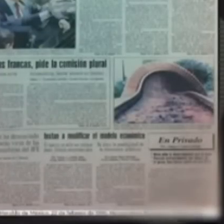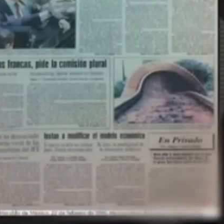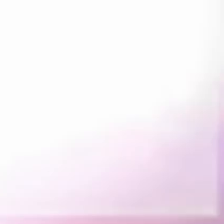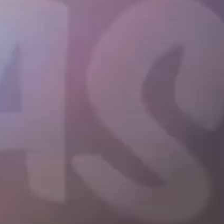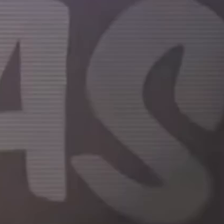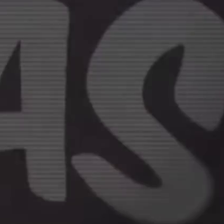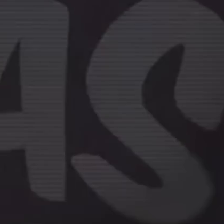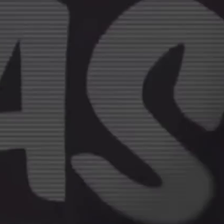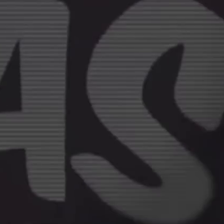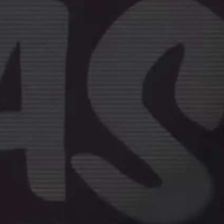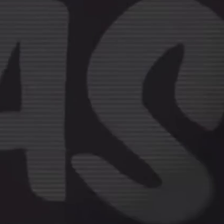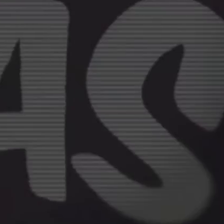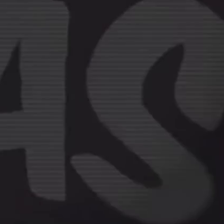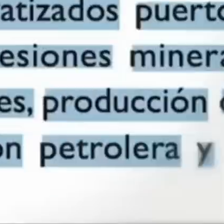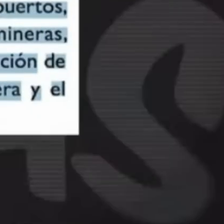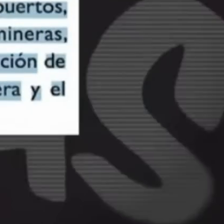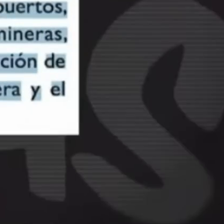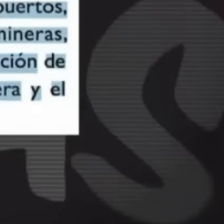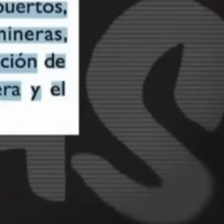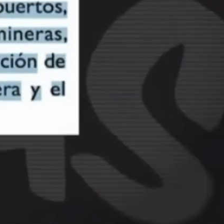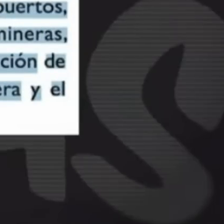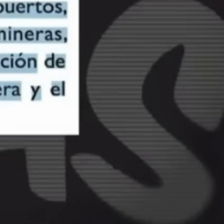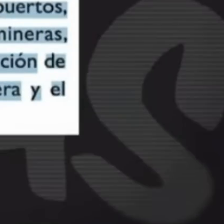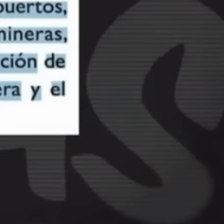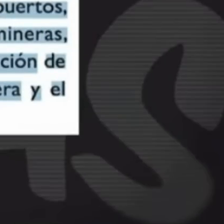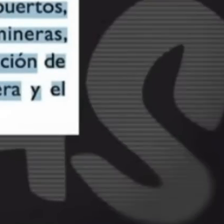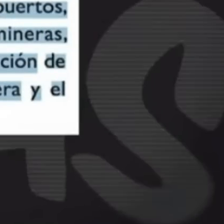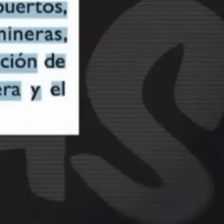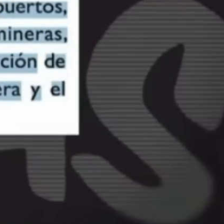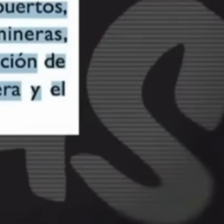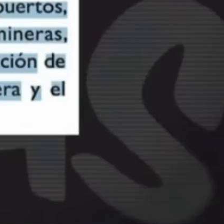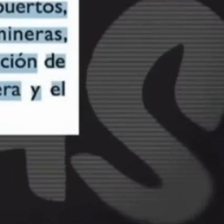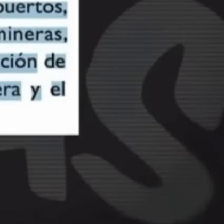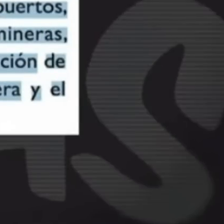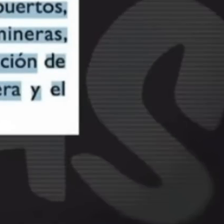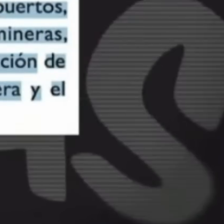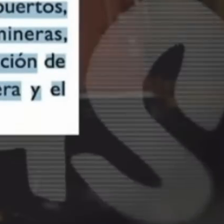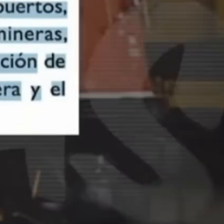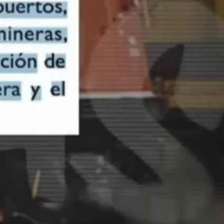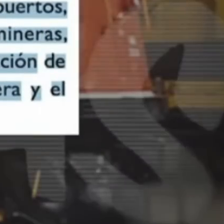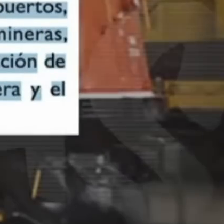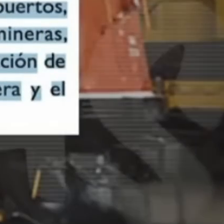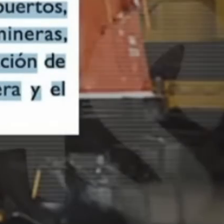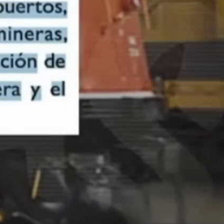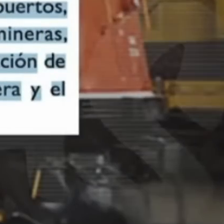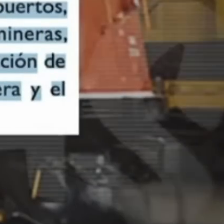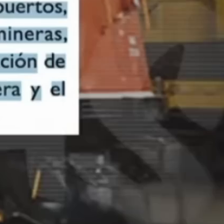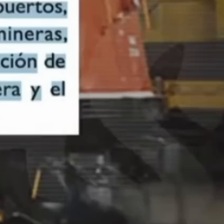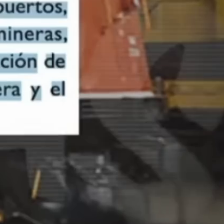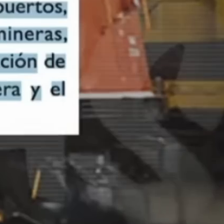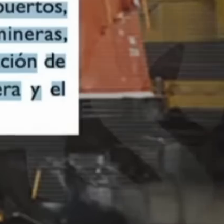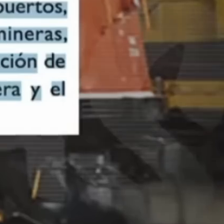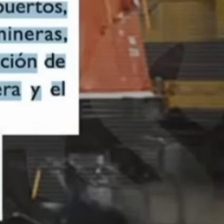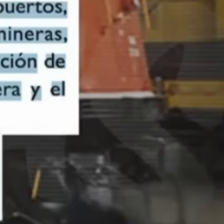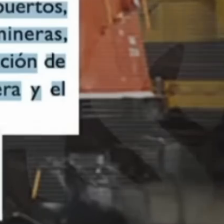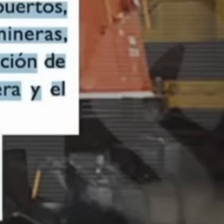con la política neoliberal y las privatizaciones iniciadas por Carlos Salinas de Gortari. De 1994 a 2000, Zedillo privatizó puertos,